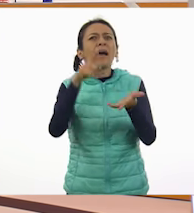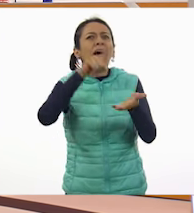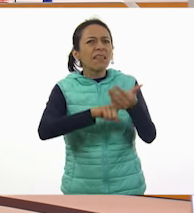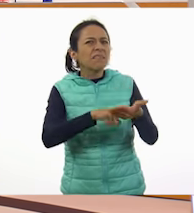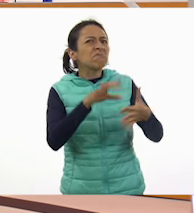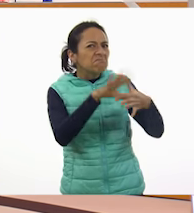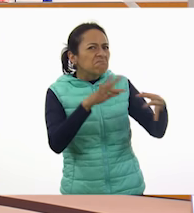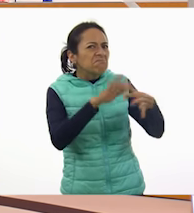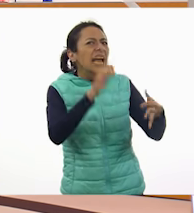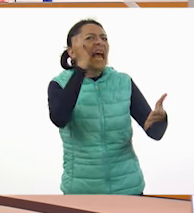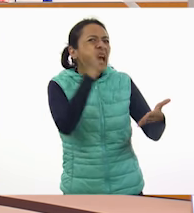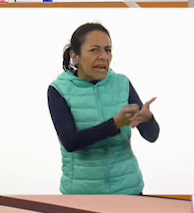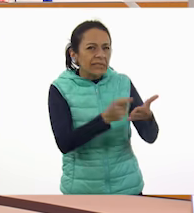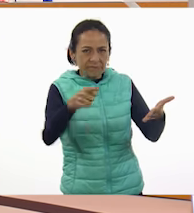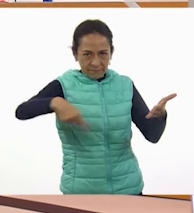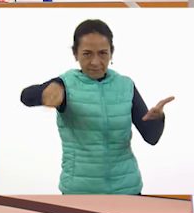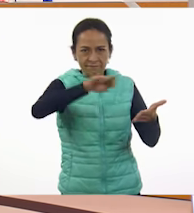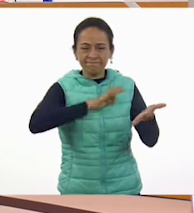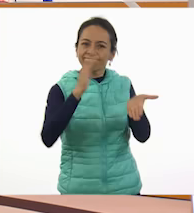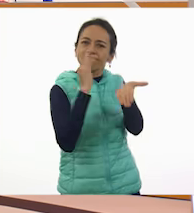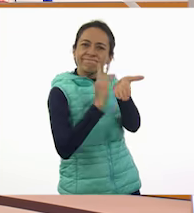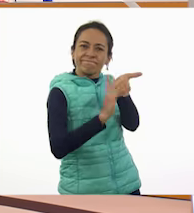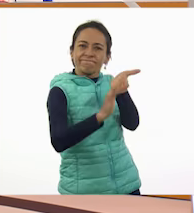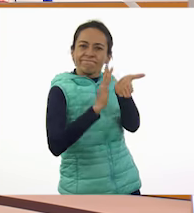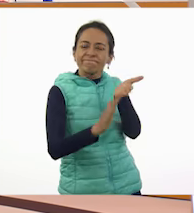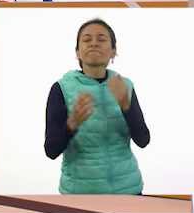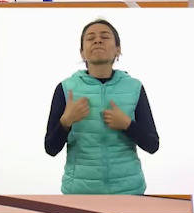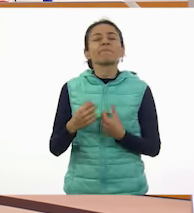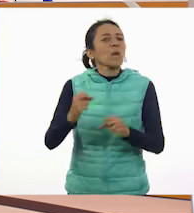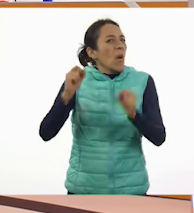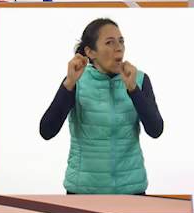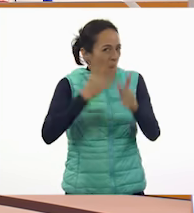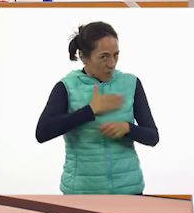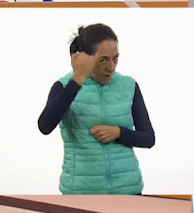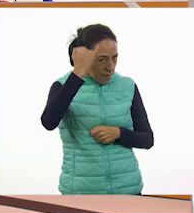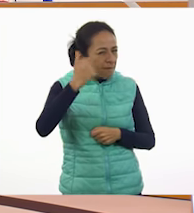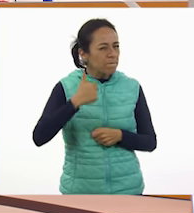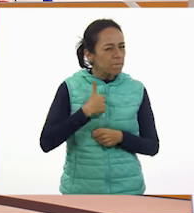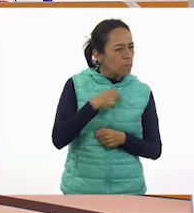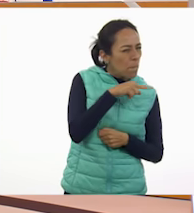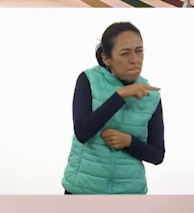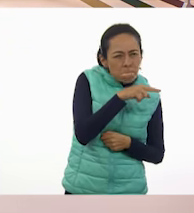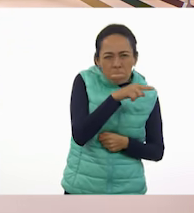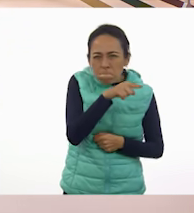bien? Me encanta la idea. A ver, yo voy a escoger a...